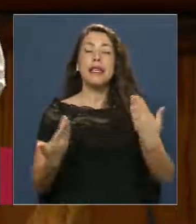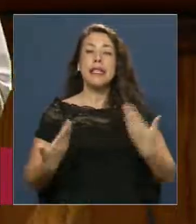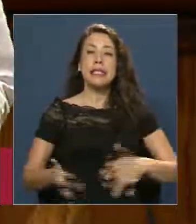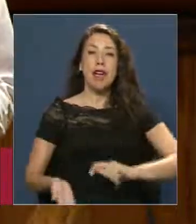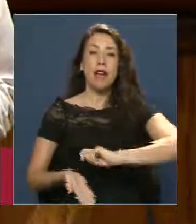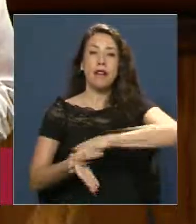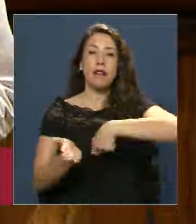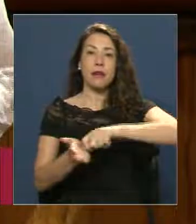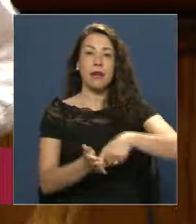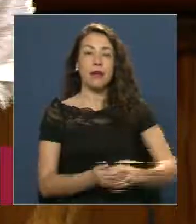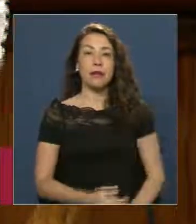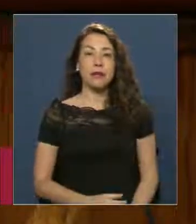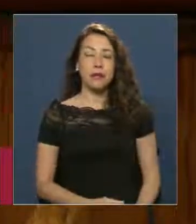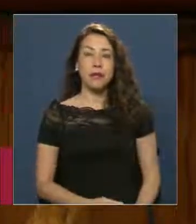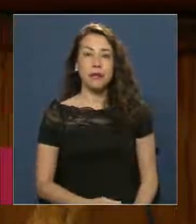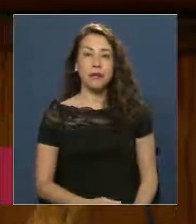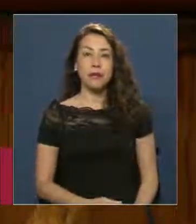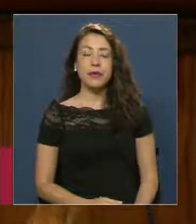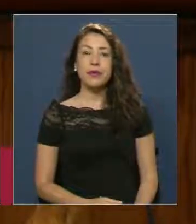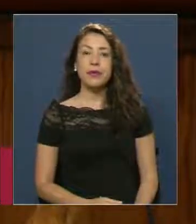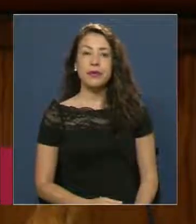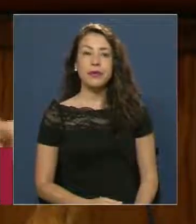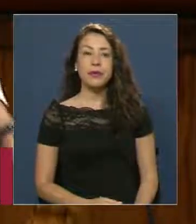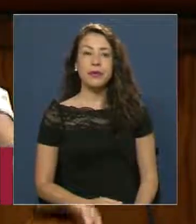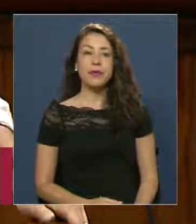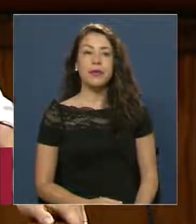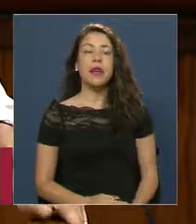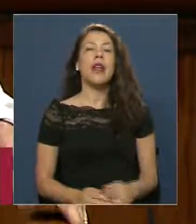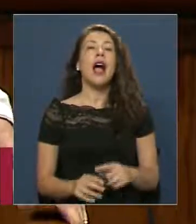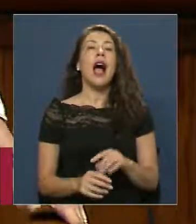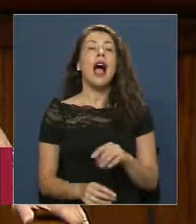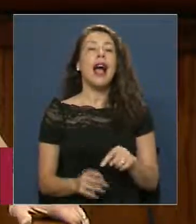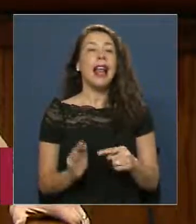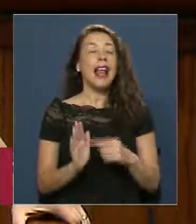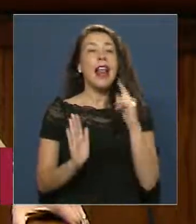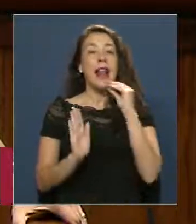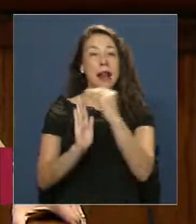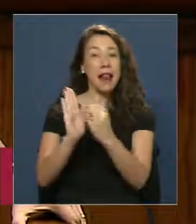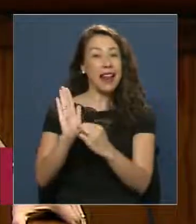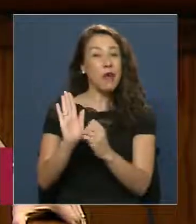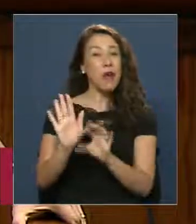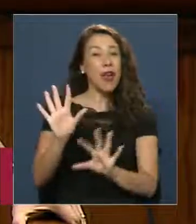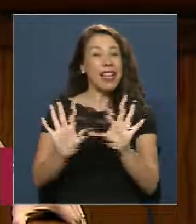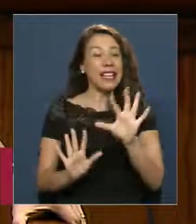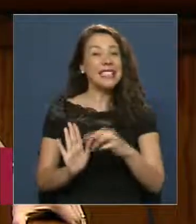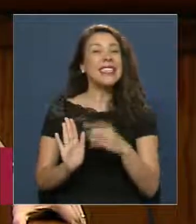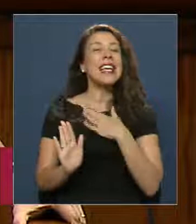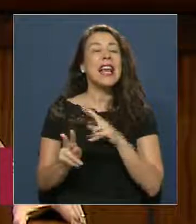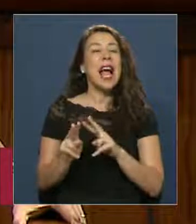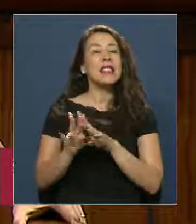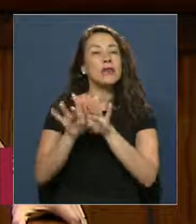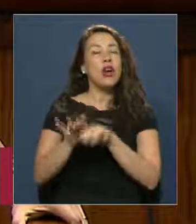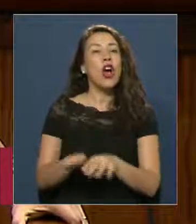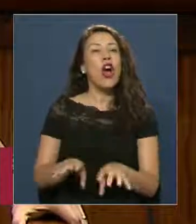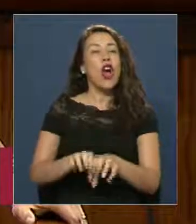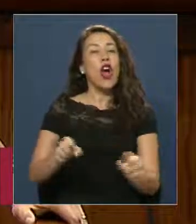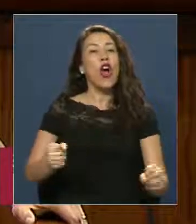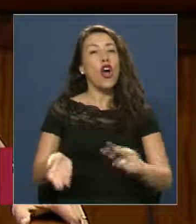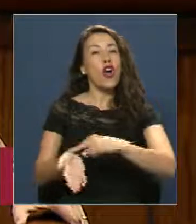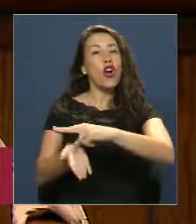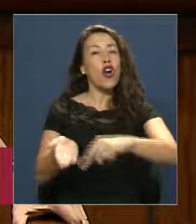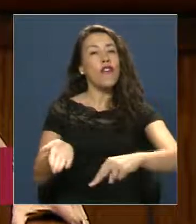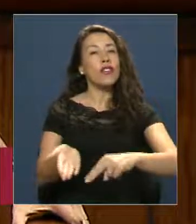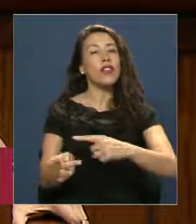han suscrito. Al respecto, añade la acción número 15 del proyecto BEPS, consiste en la elaboración de la Convención Multilateral